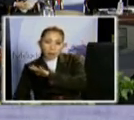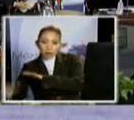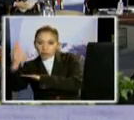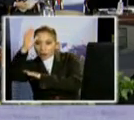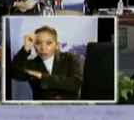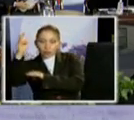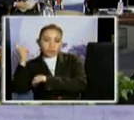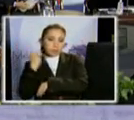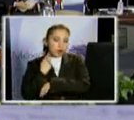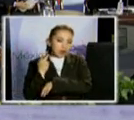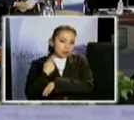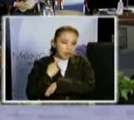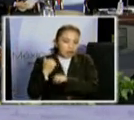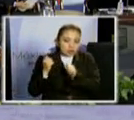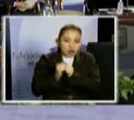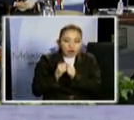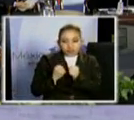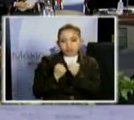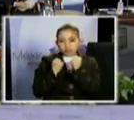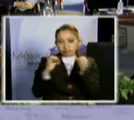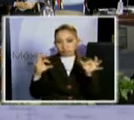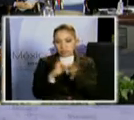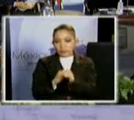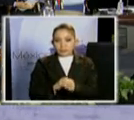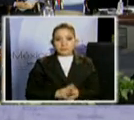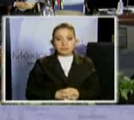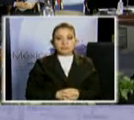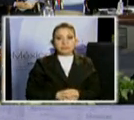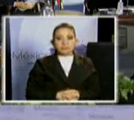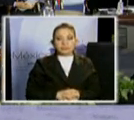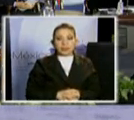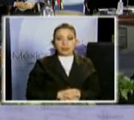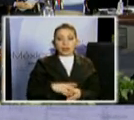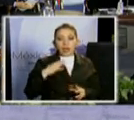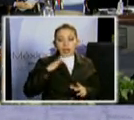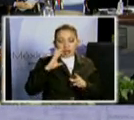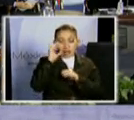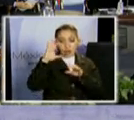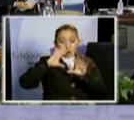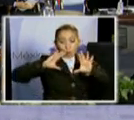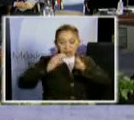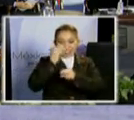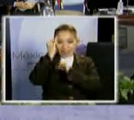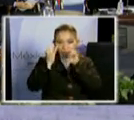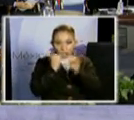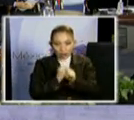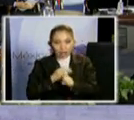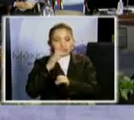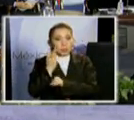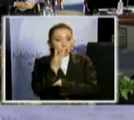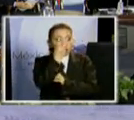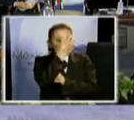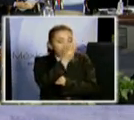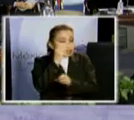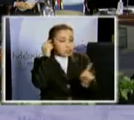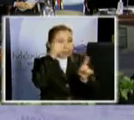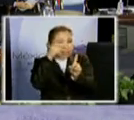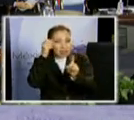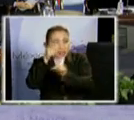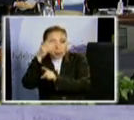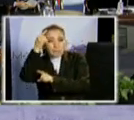acuerdo político con cierta fuerza vinculante. La comunidad internacional se ha establecido un triple objetivo